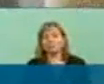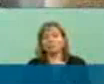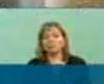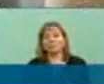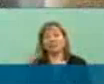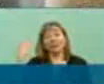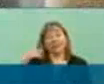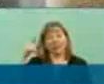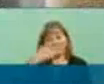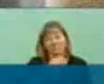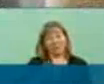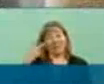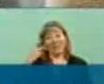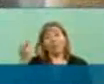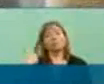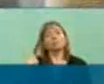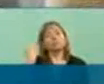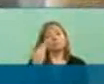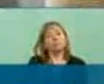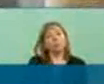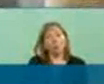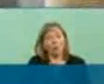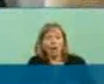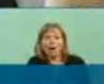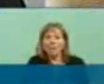él nos proponía un camino